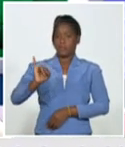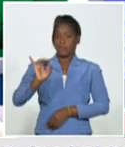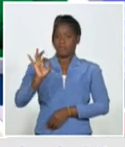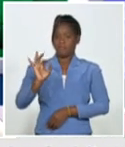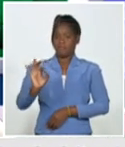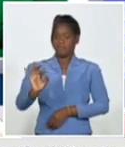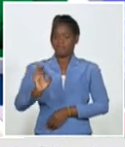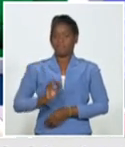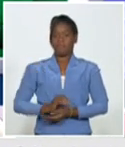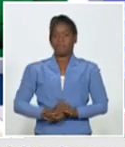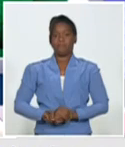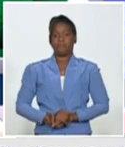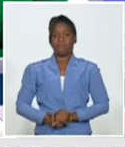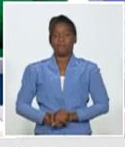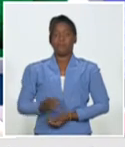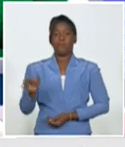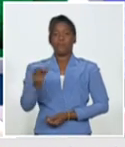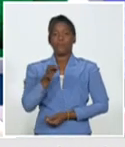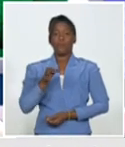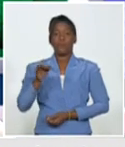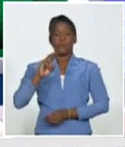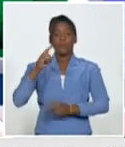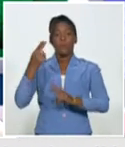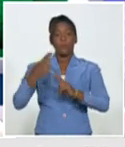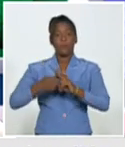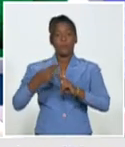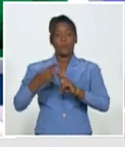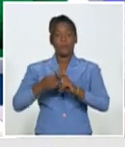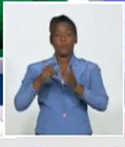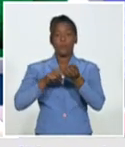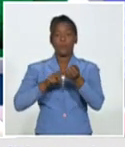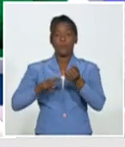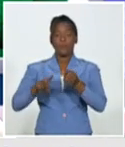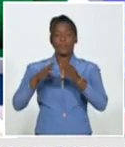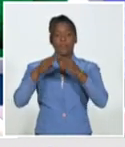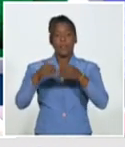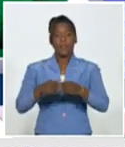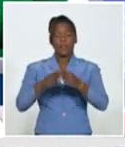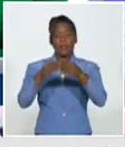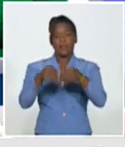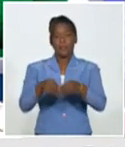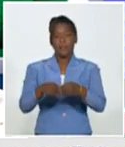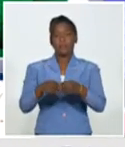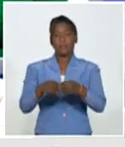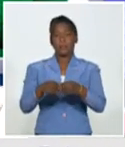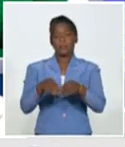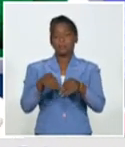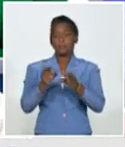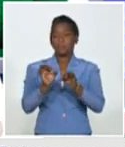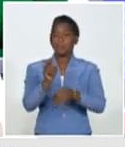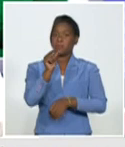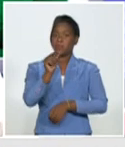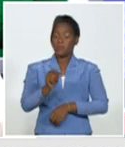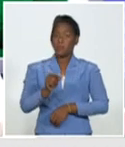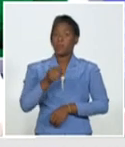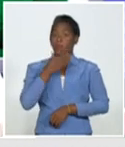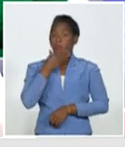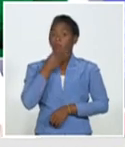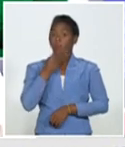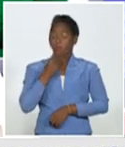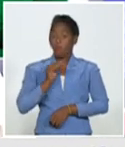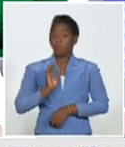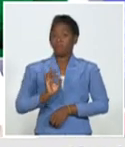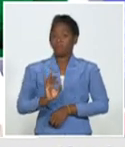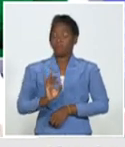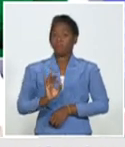que del municipio de Bayamo, en la provincia de Granma, que esta paciente recientemente